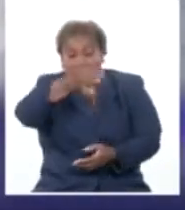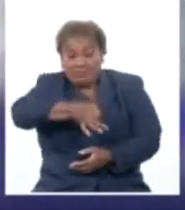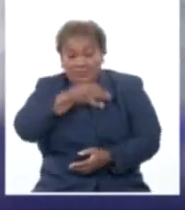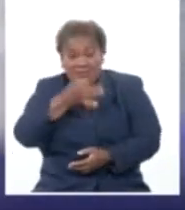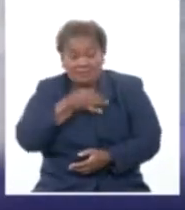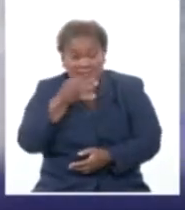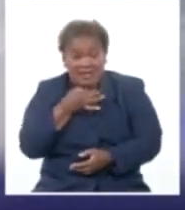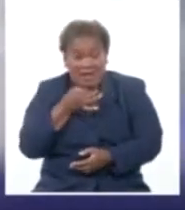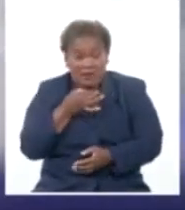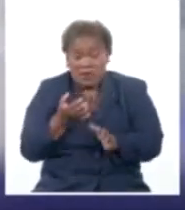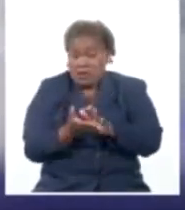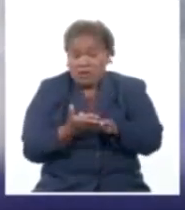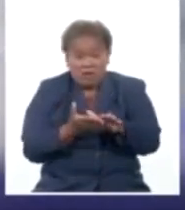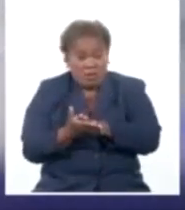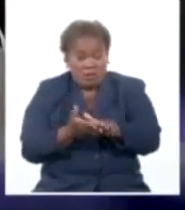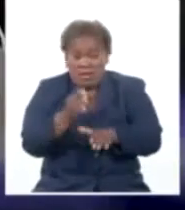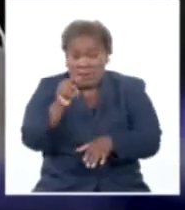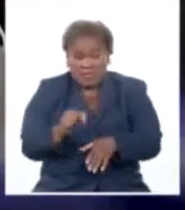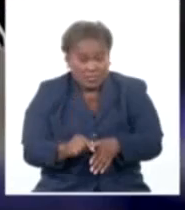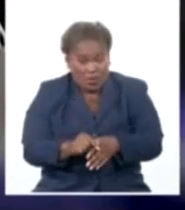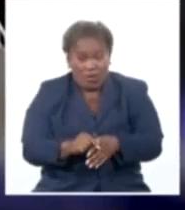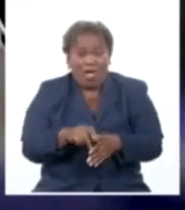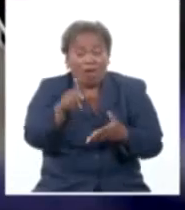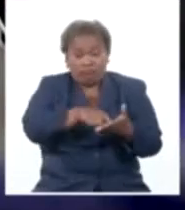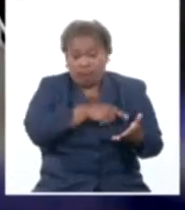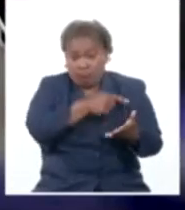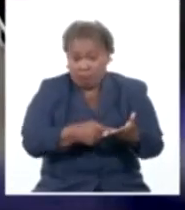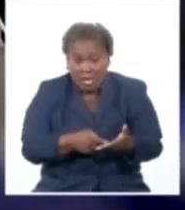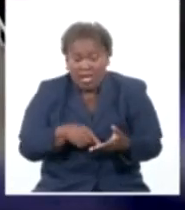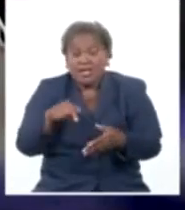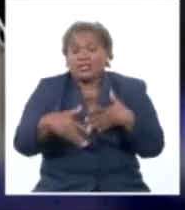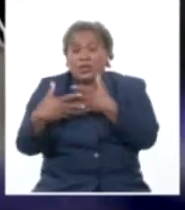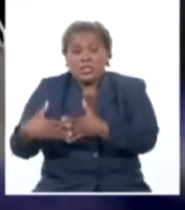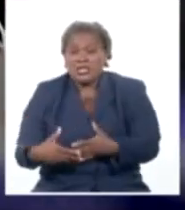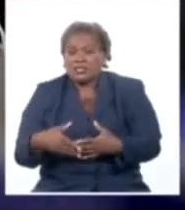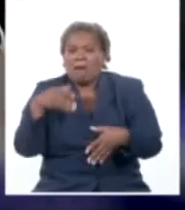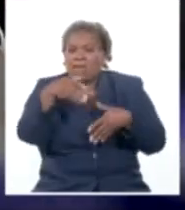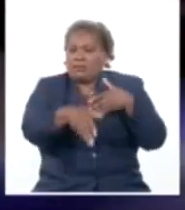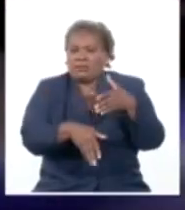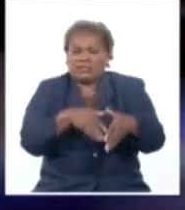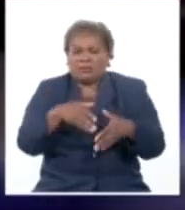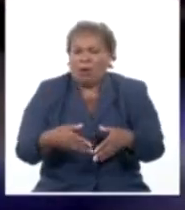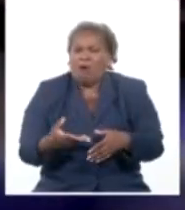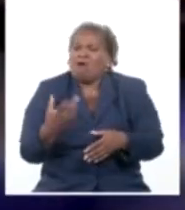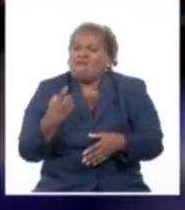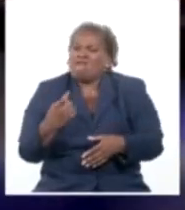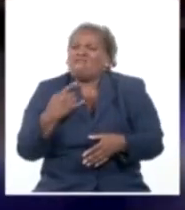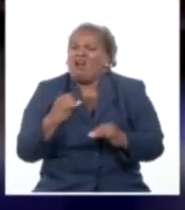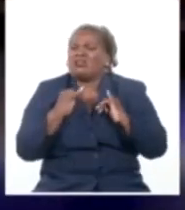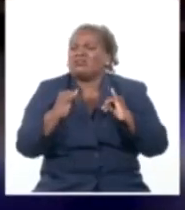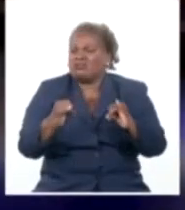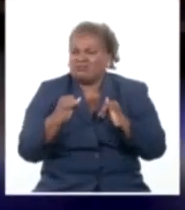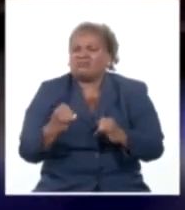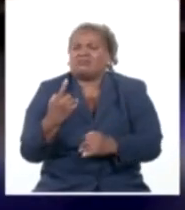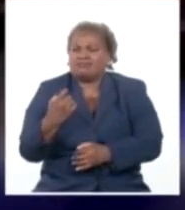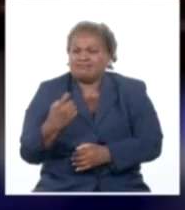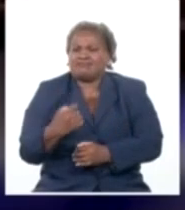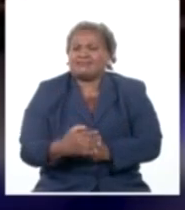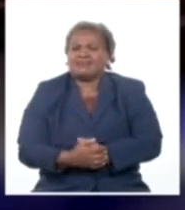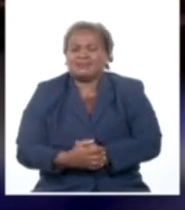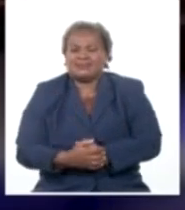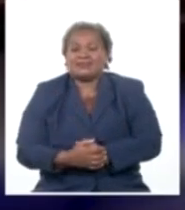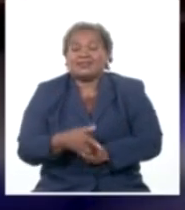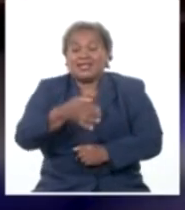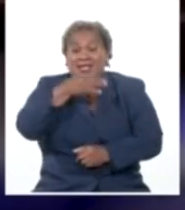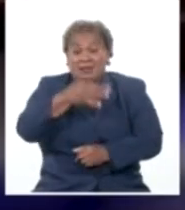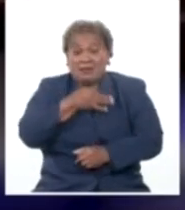ningún ciudadano estadounidense ni británico participó en el sabotaje. Muchas lagunas para tan tajante conclusión. Ante esto, el